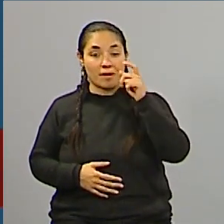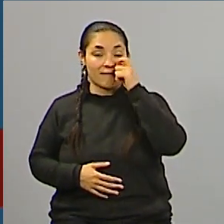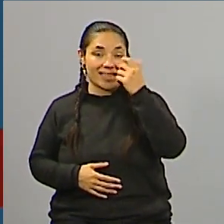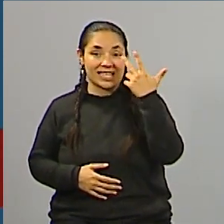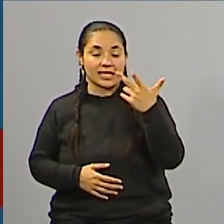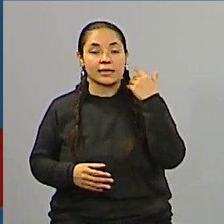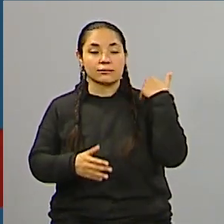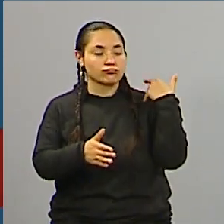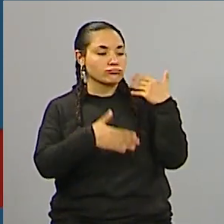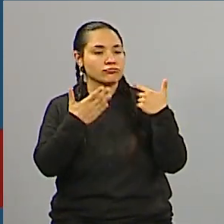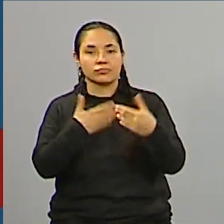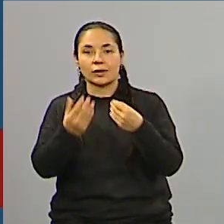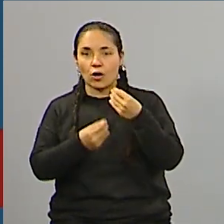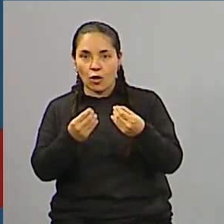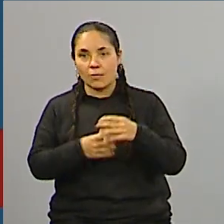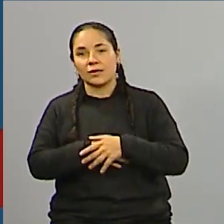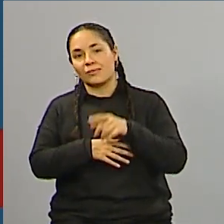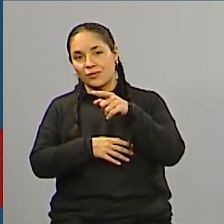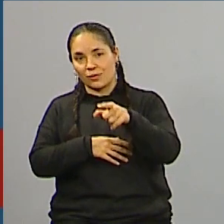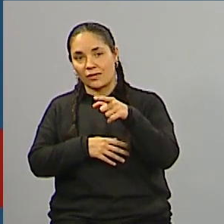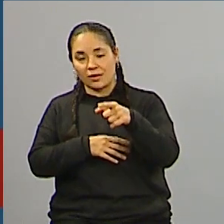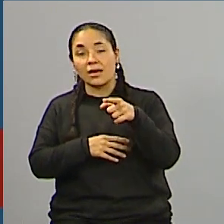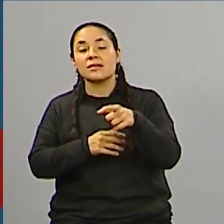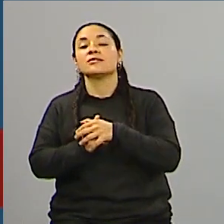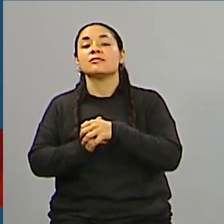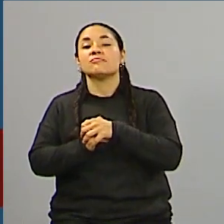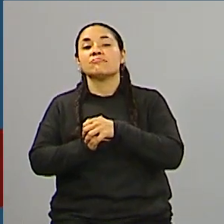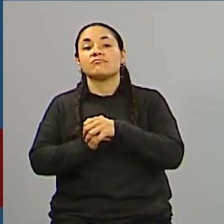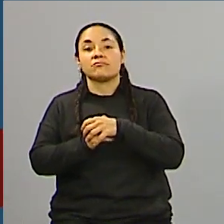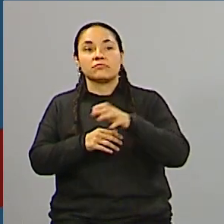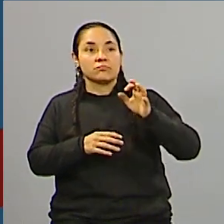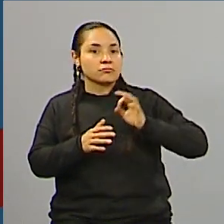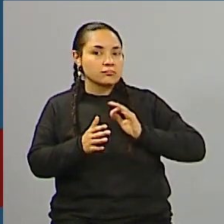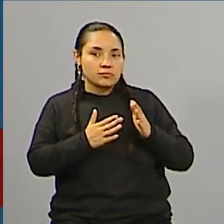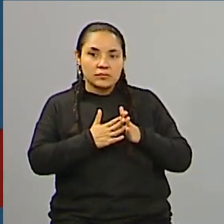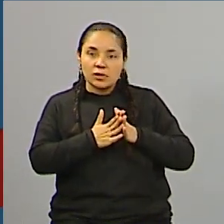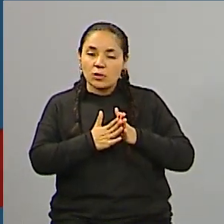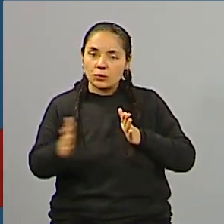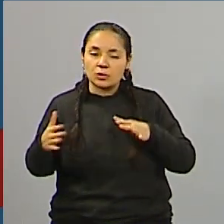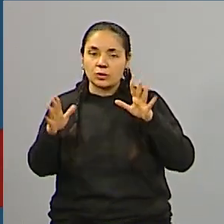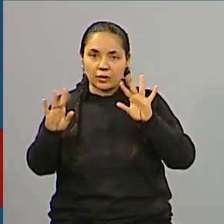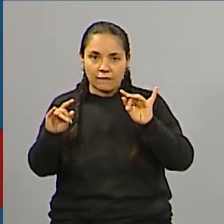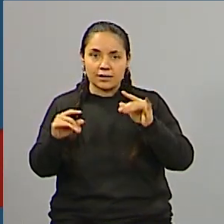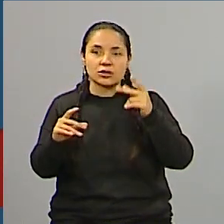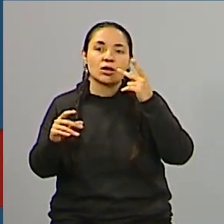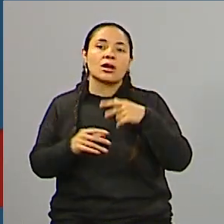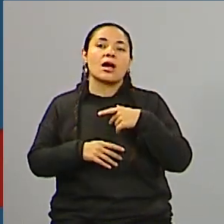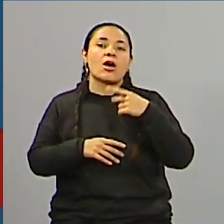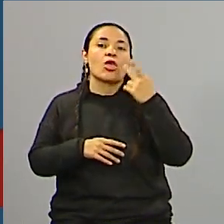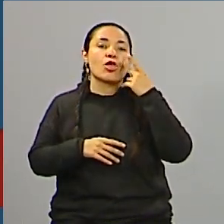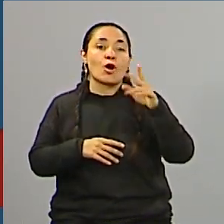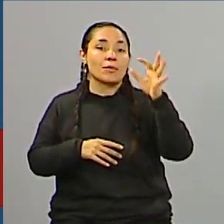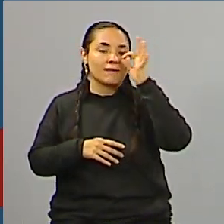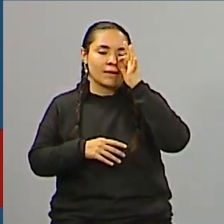educadas que quieren el bien común para una sociedad, menos va a ser lo que van a delinquir. Ahora, si esa persona educada ve a sus hijos muriéndose de